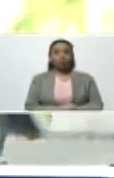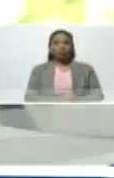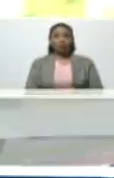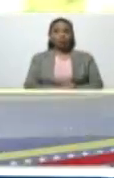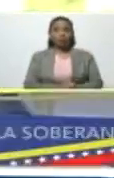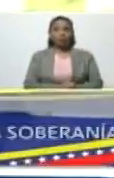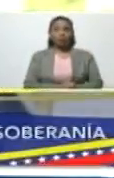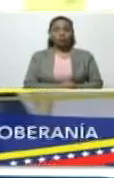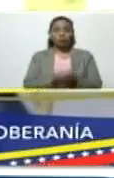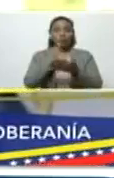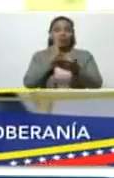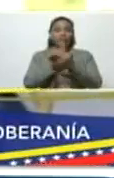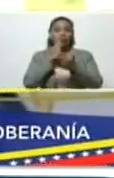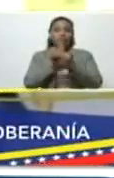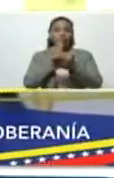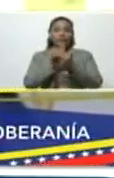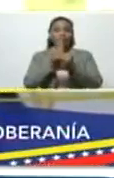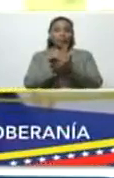siempre,